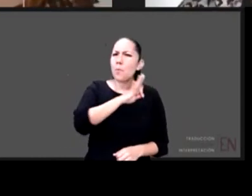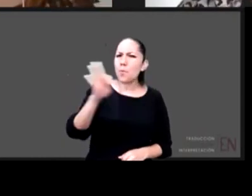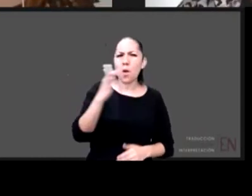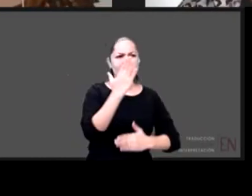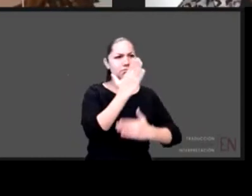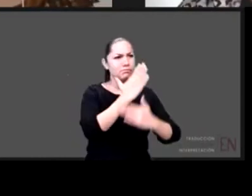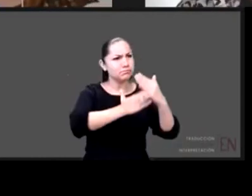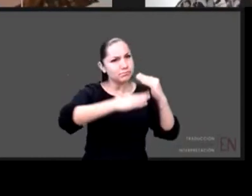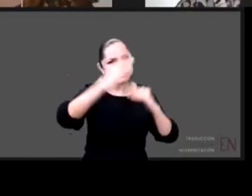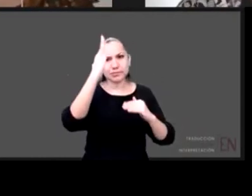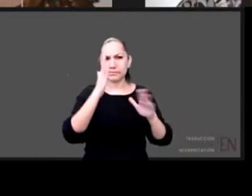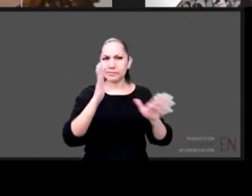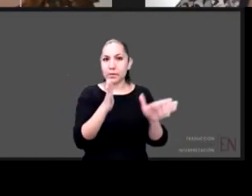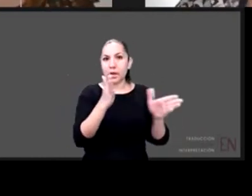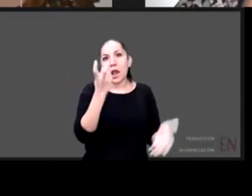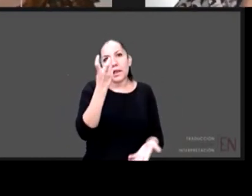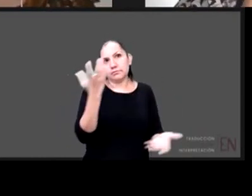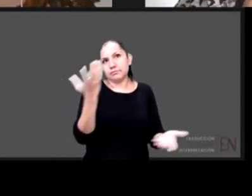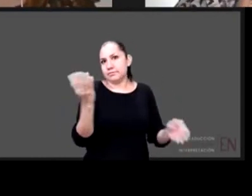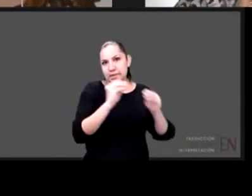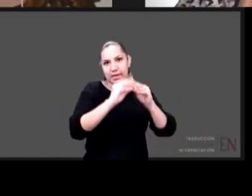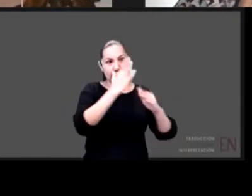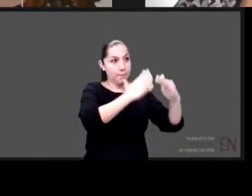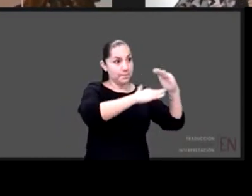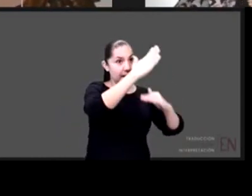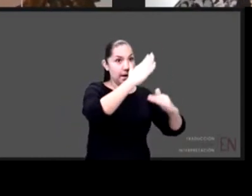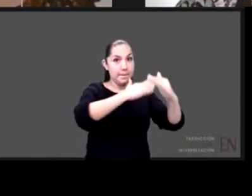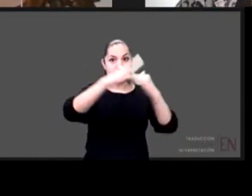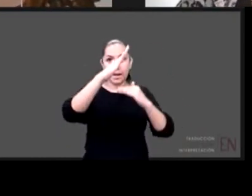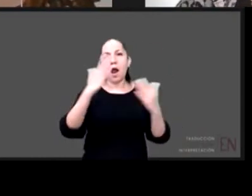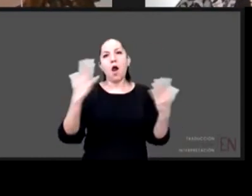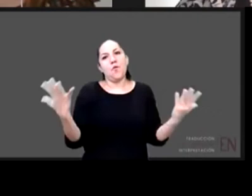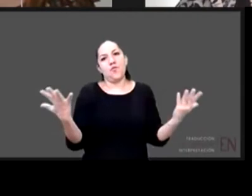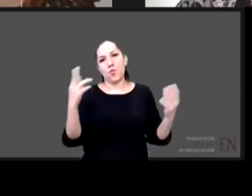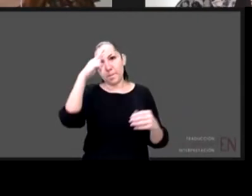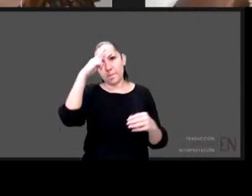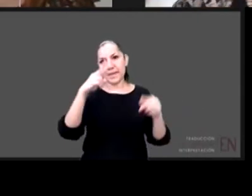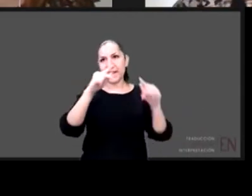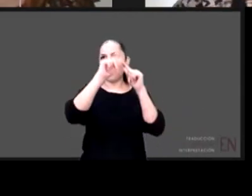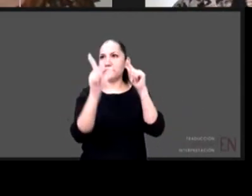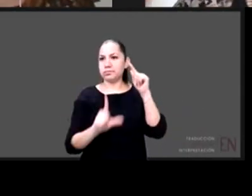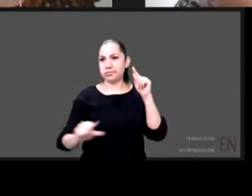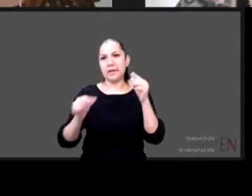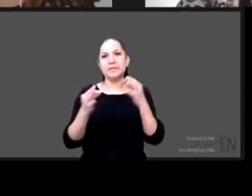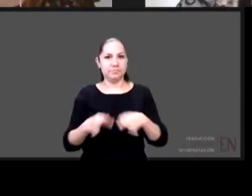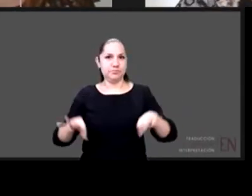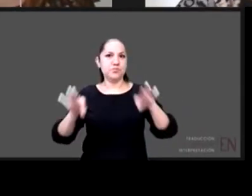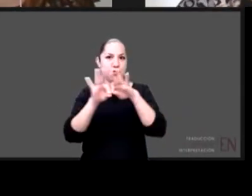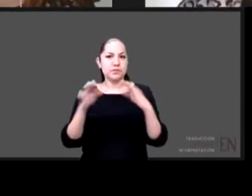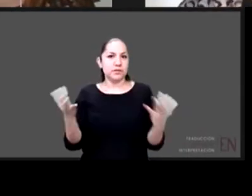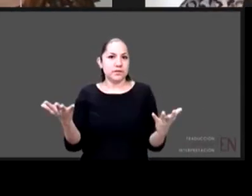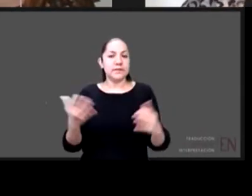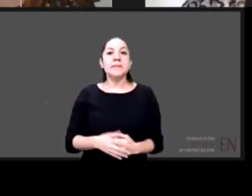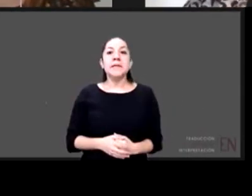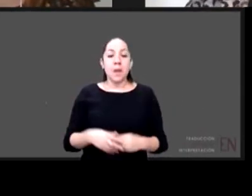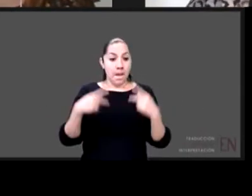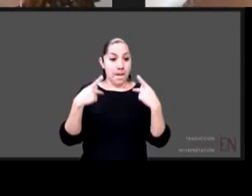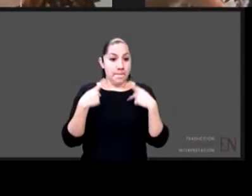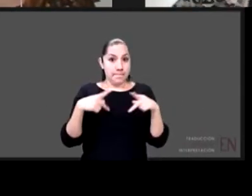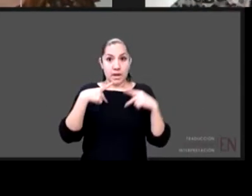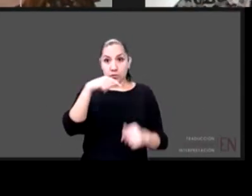México. Realmente tenemos un bono demográfico enorme, más del 50% de la población pues